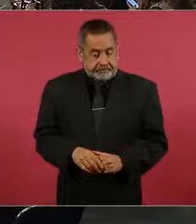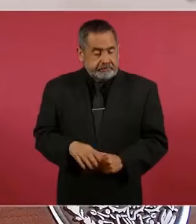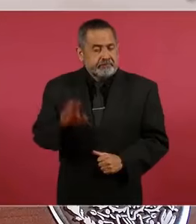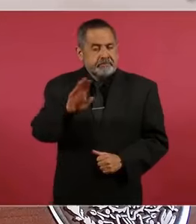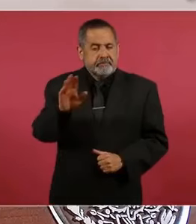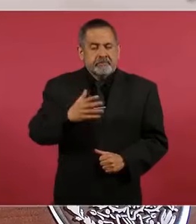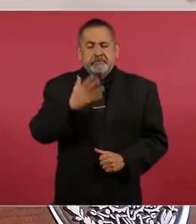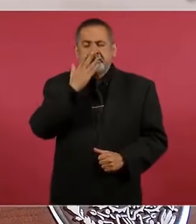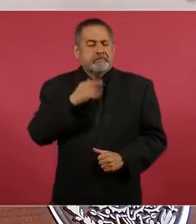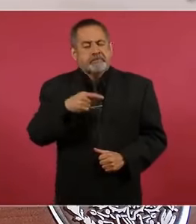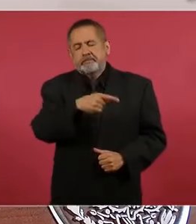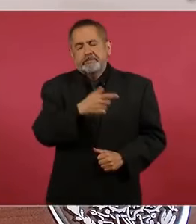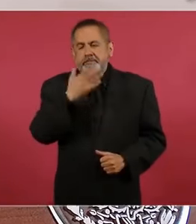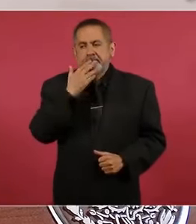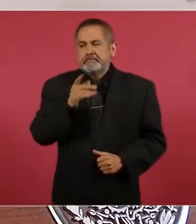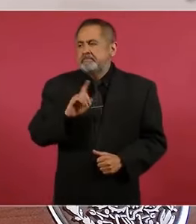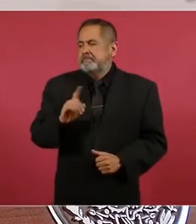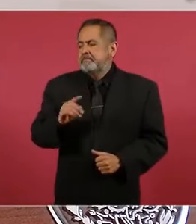No hay